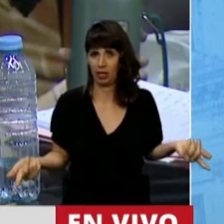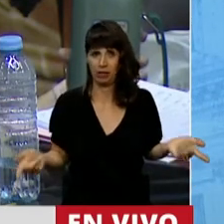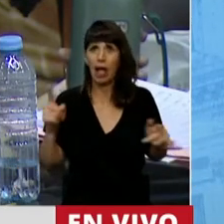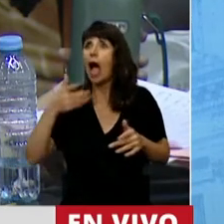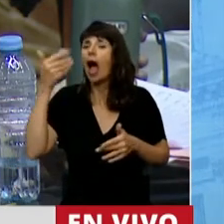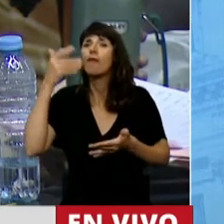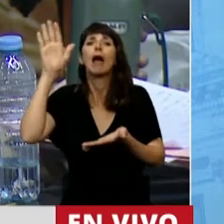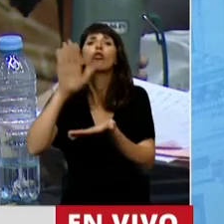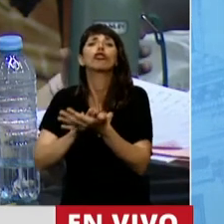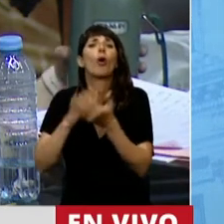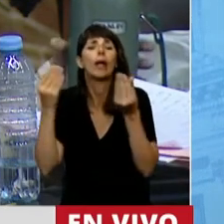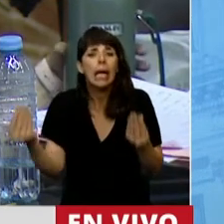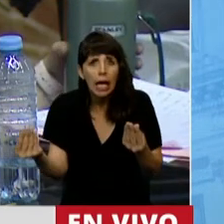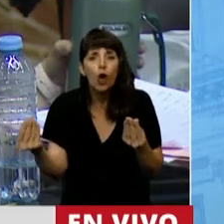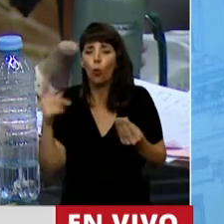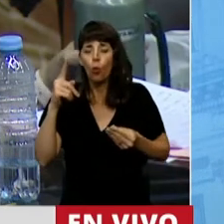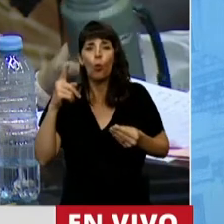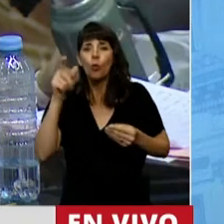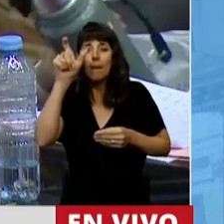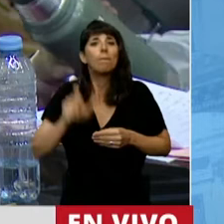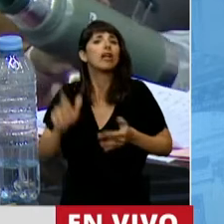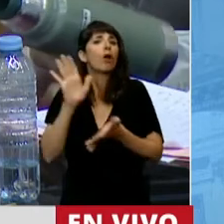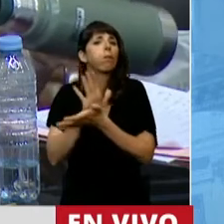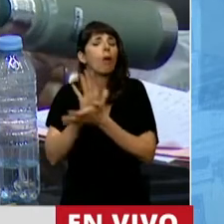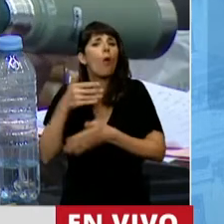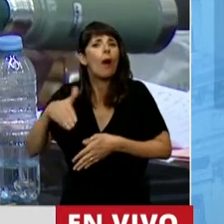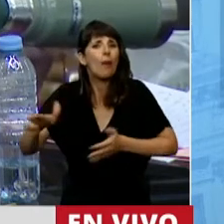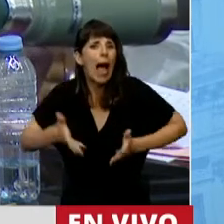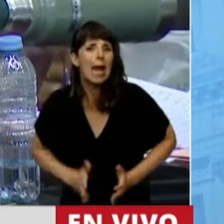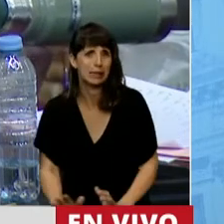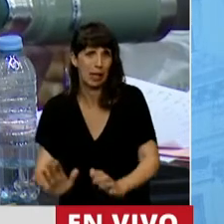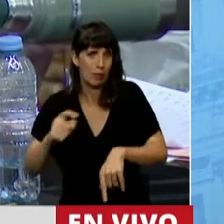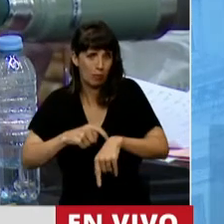la eliminación de la vida de una persona por nacer en el vientre de su madre.